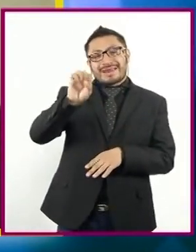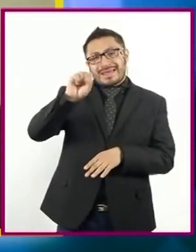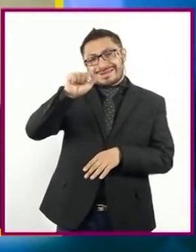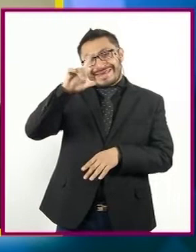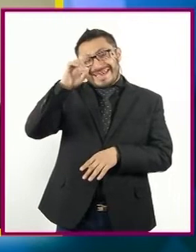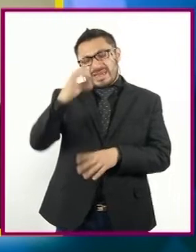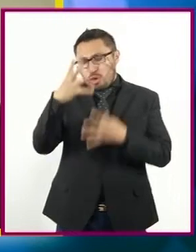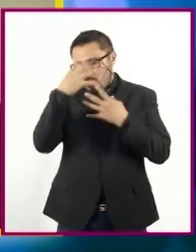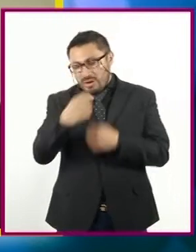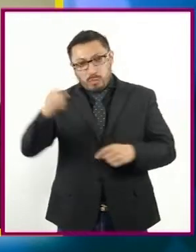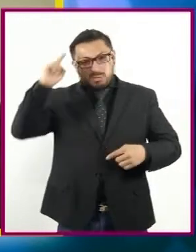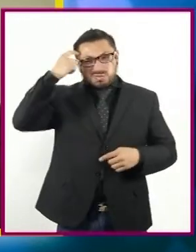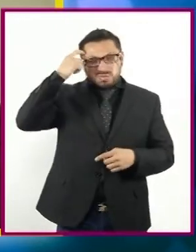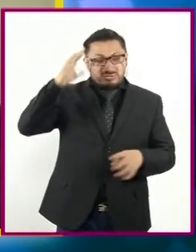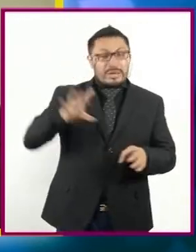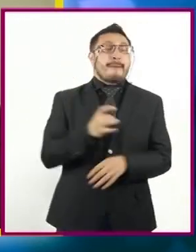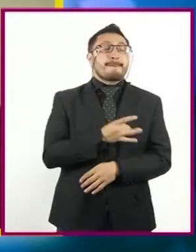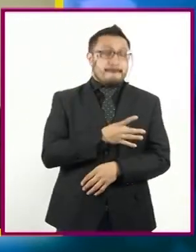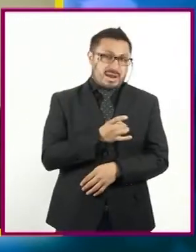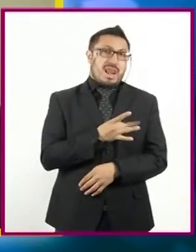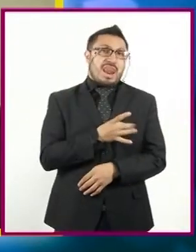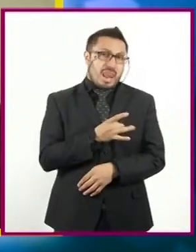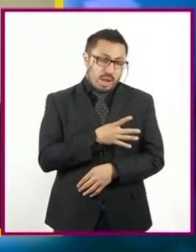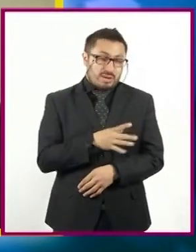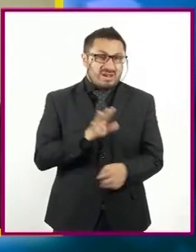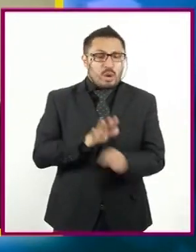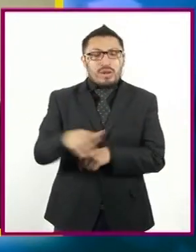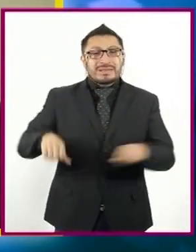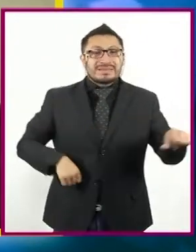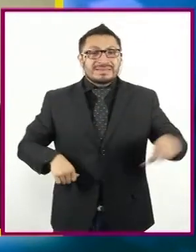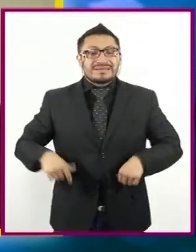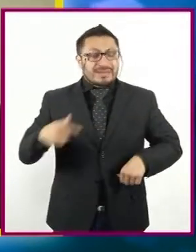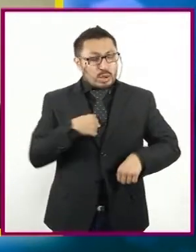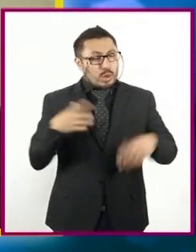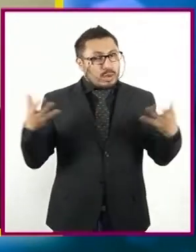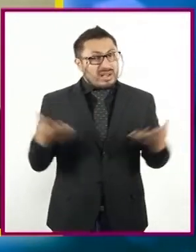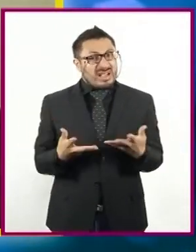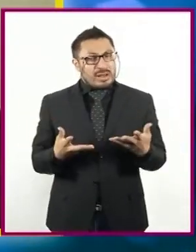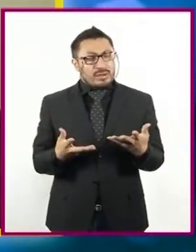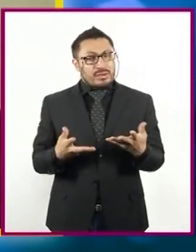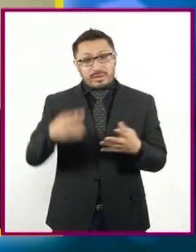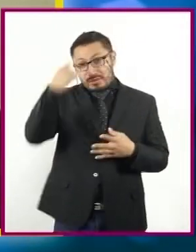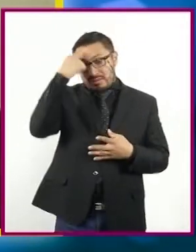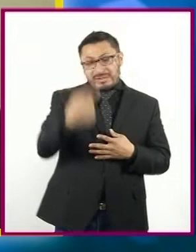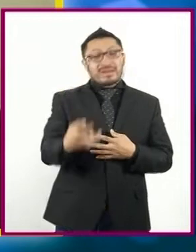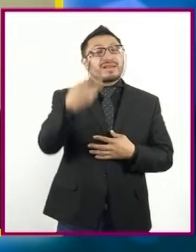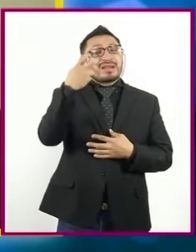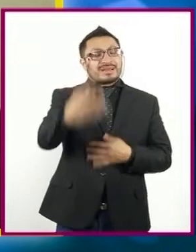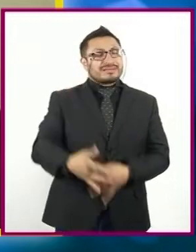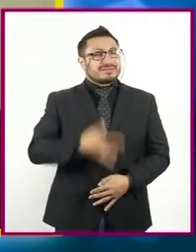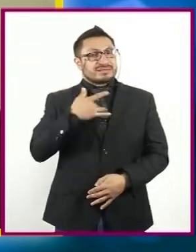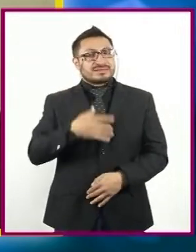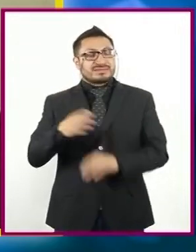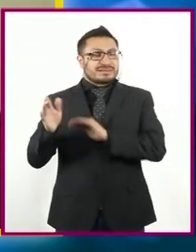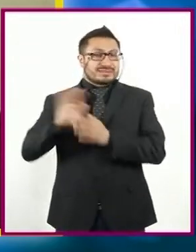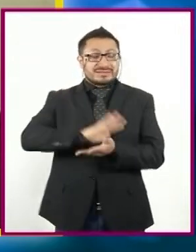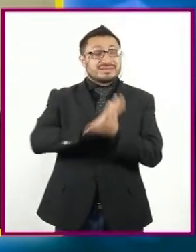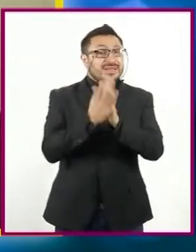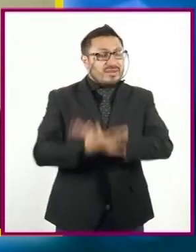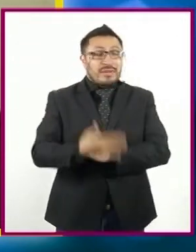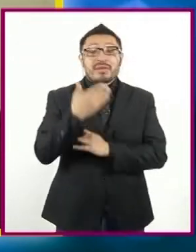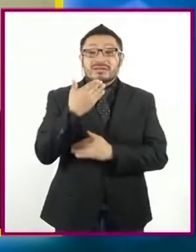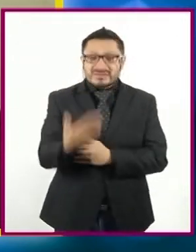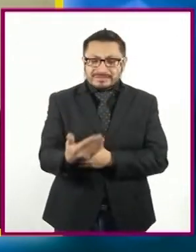triste, enojado y con miedo. ¿Qué actividades realizo para mitigar estos sentimientos. Lo que yo hago